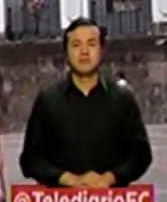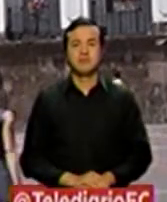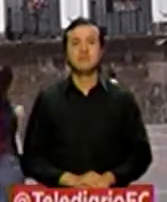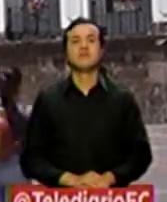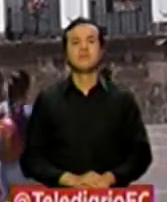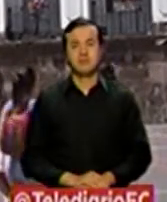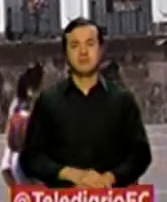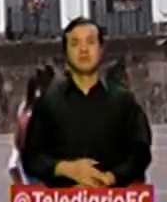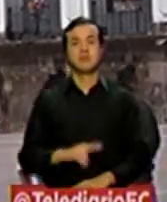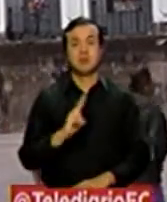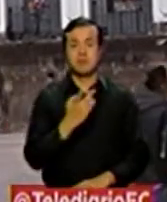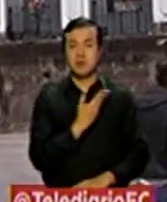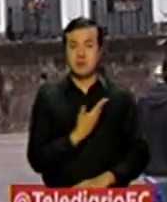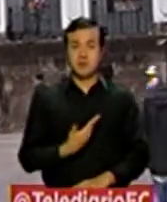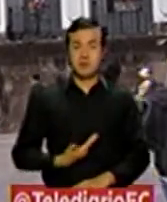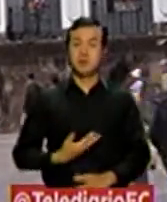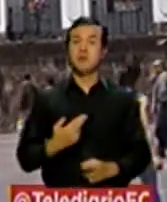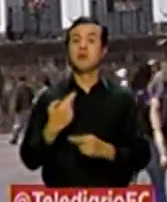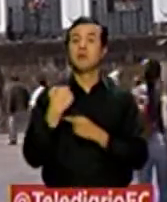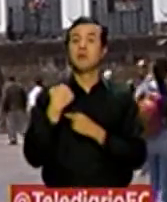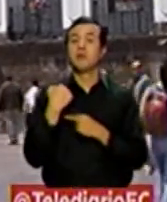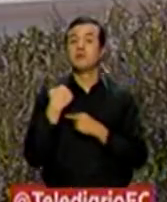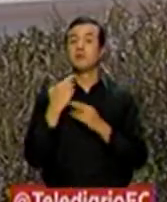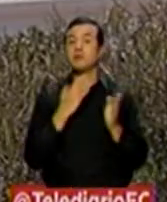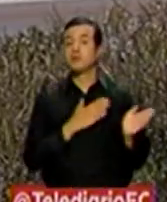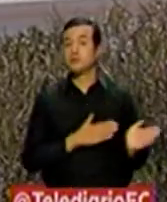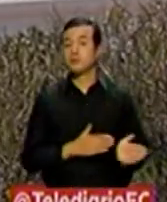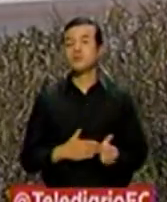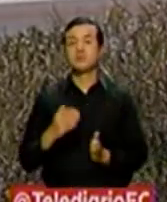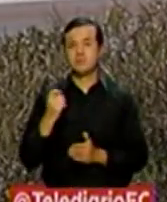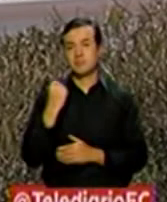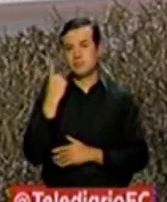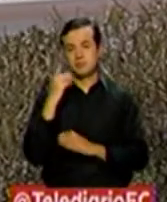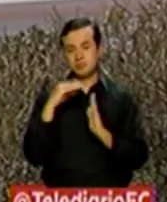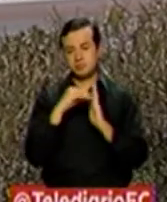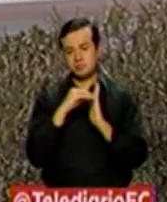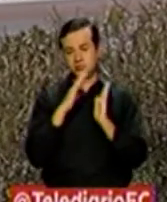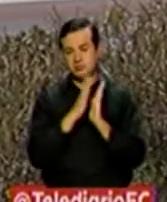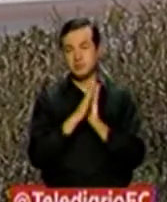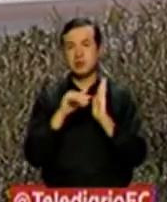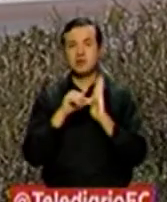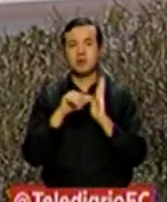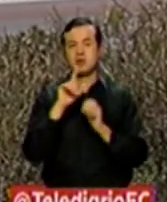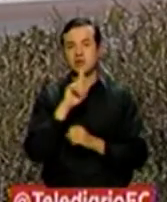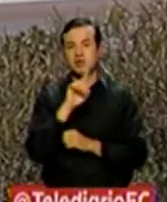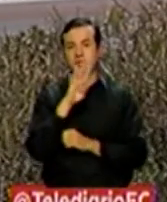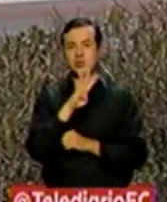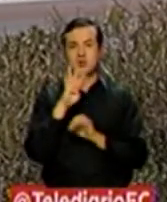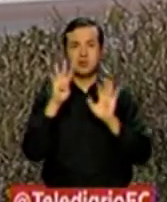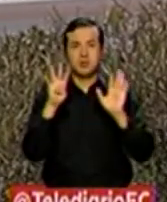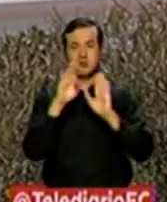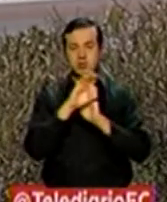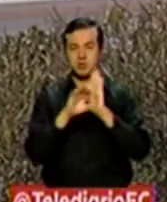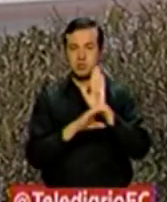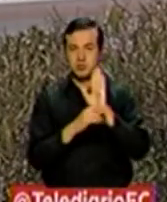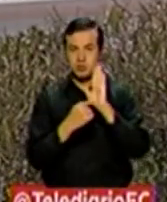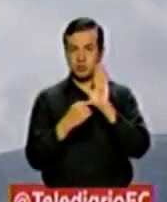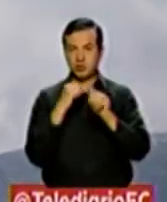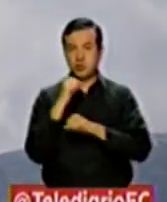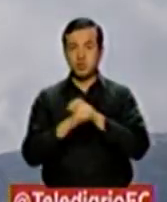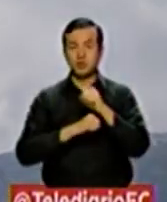Las funciones de la vicepresidenta o vicepresidente de la República están claramente establecidas en el artículo 149 de la Constitución